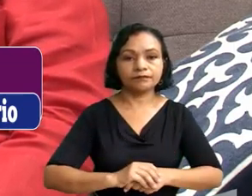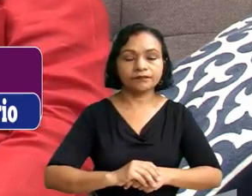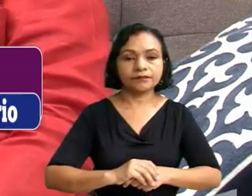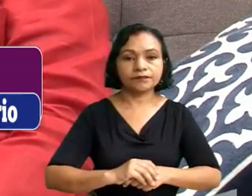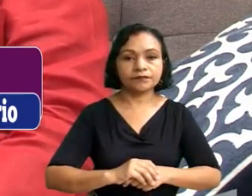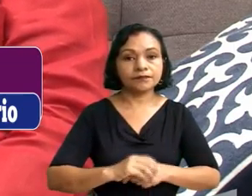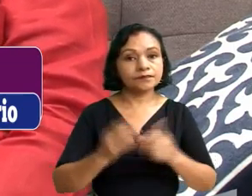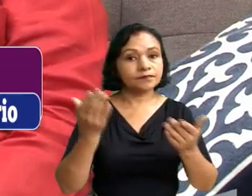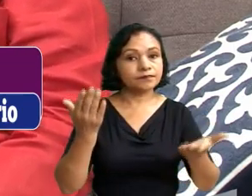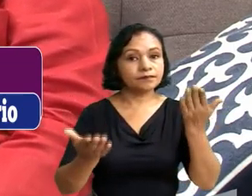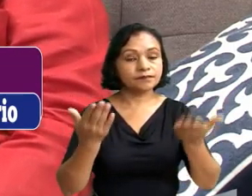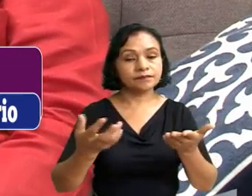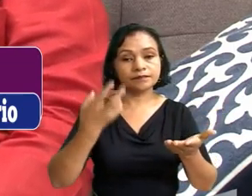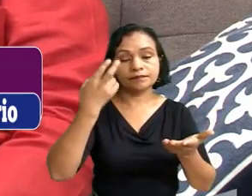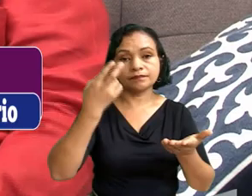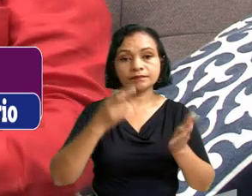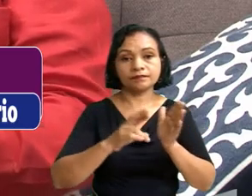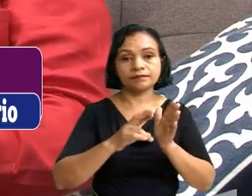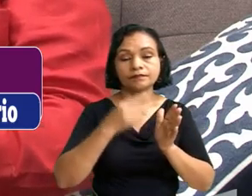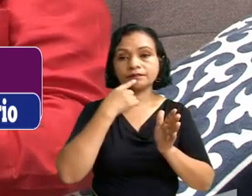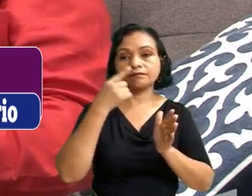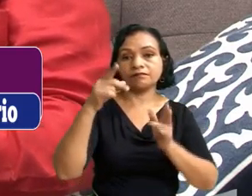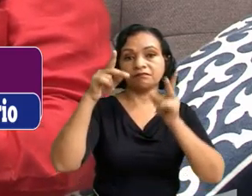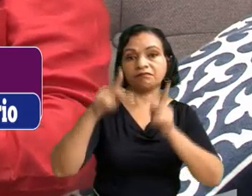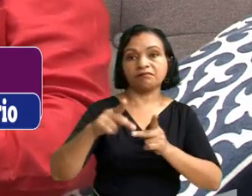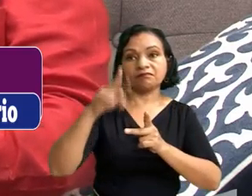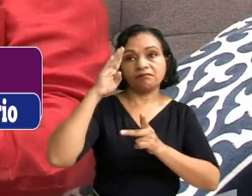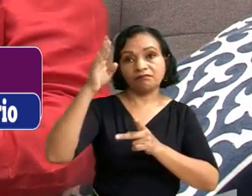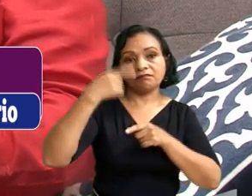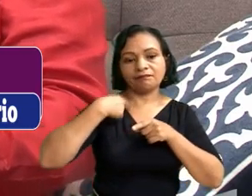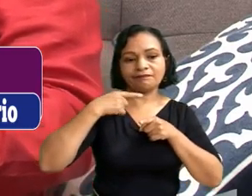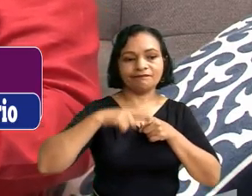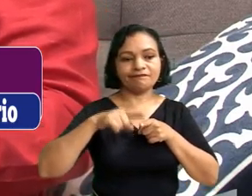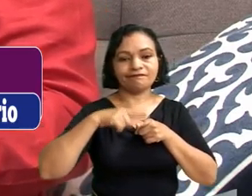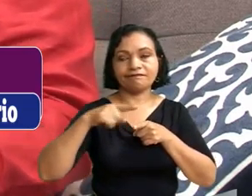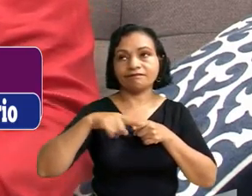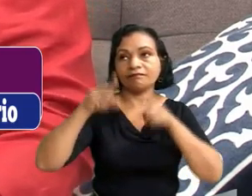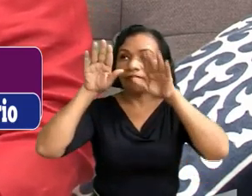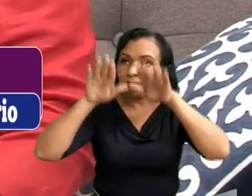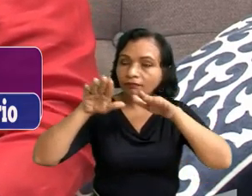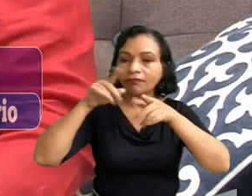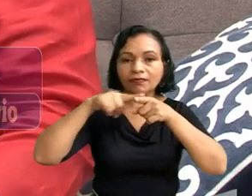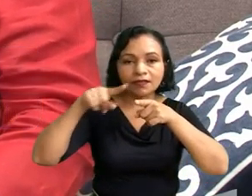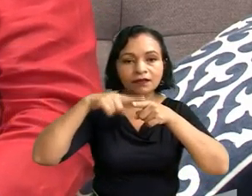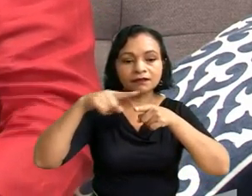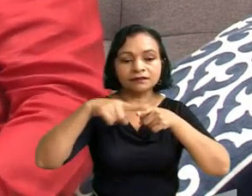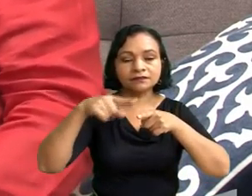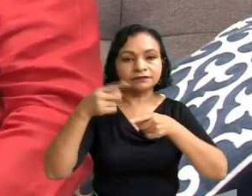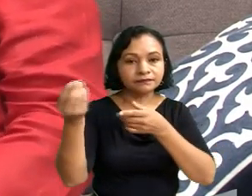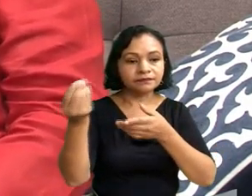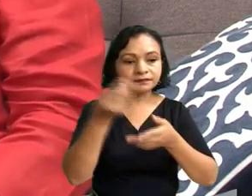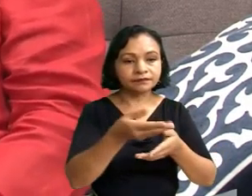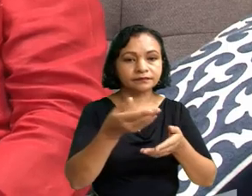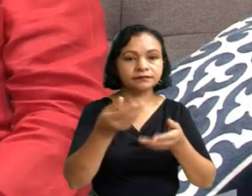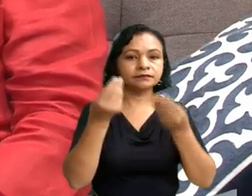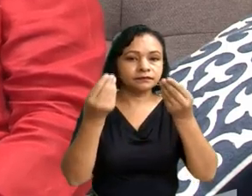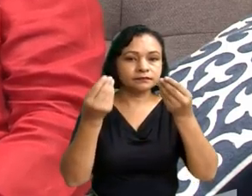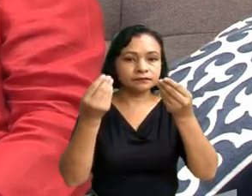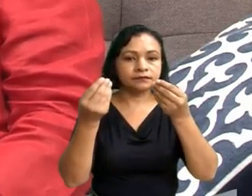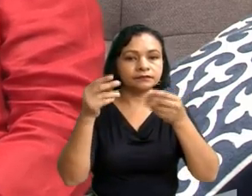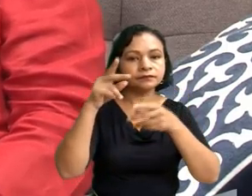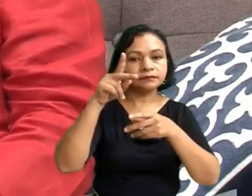o por responderle al amo que les paga a la muy imperial que les paga que puede haber muchos de esos